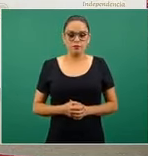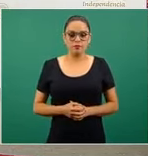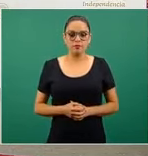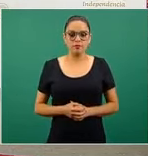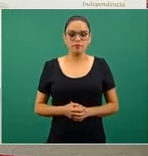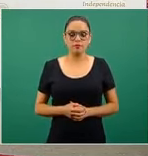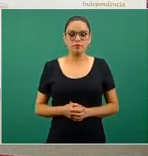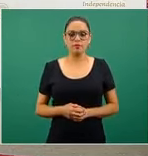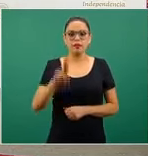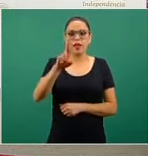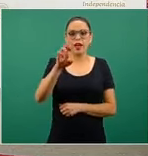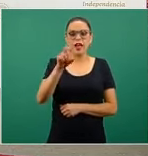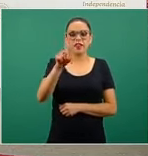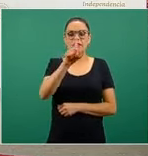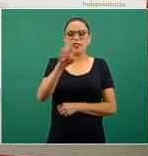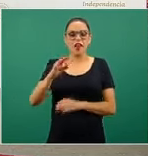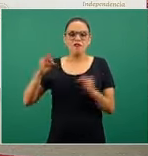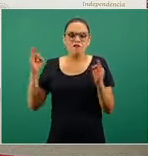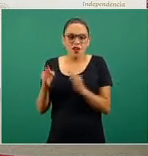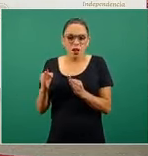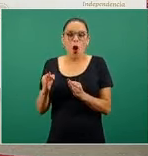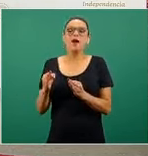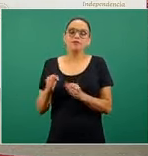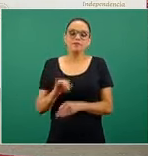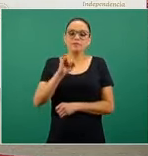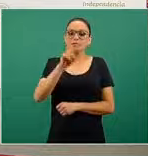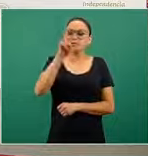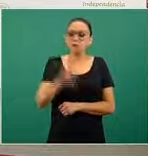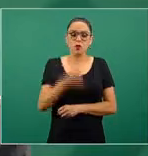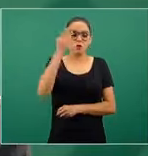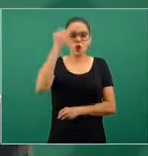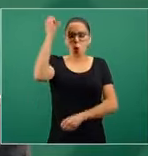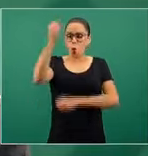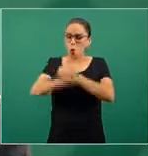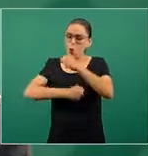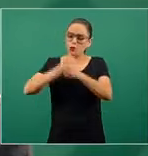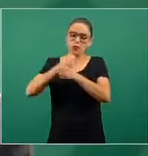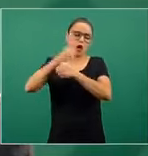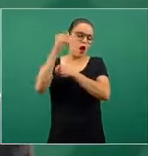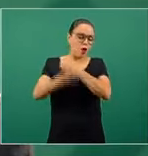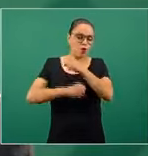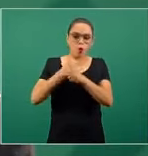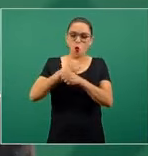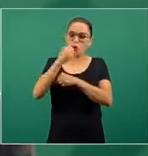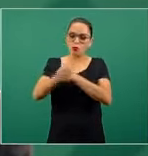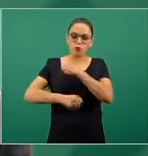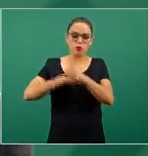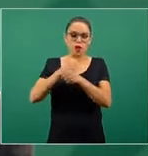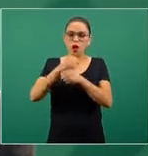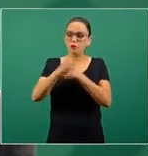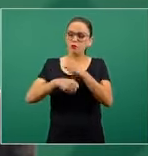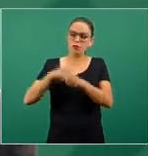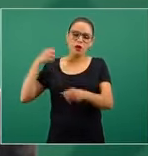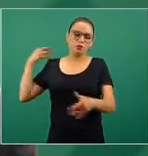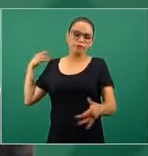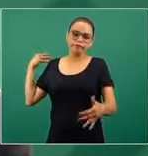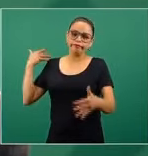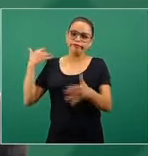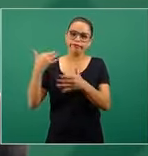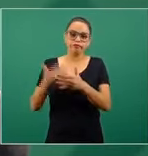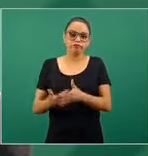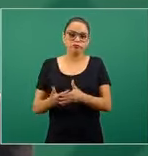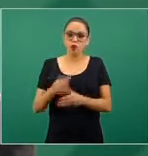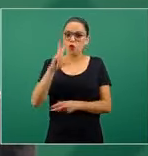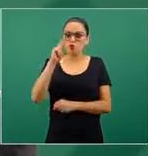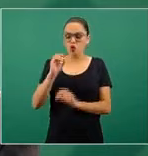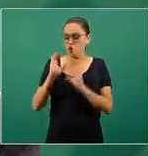De la red de frío, sí, desafortunadamente la red de frío durante varios años, sexenios quizá, no se ha mantenido